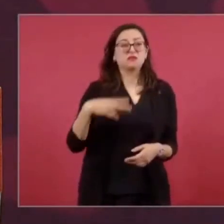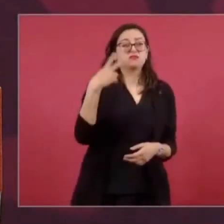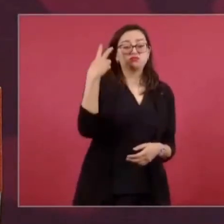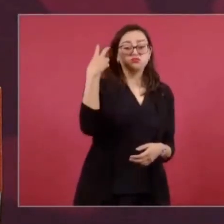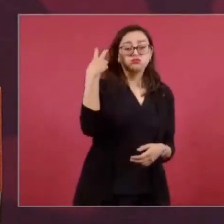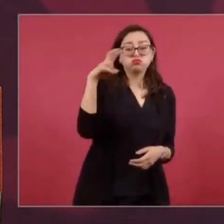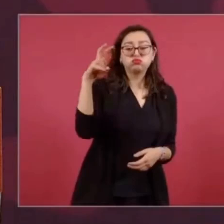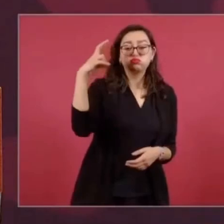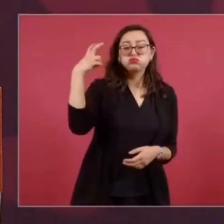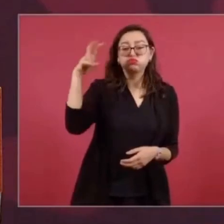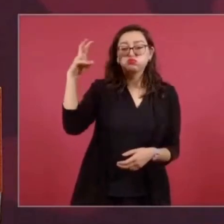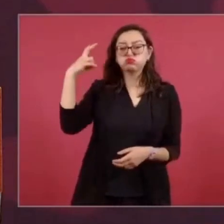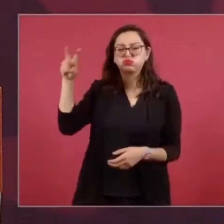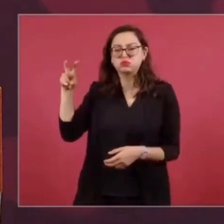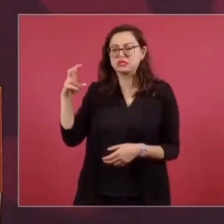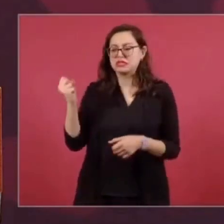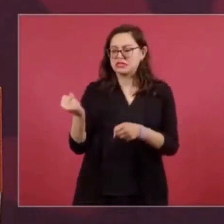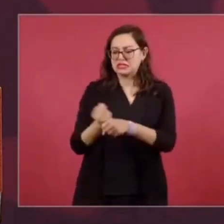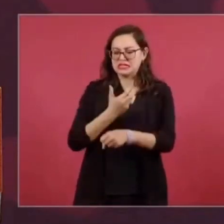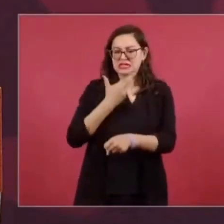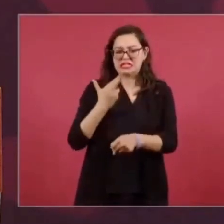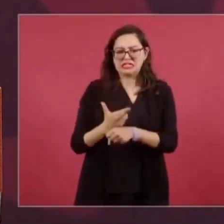no fueran los secretarios de Hacienda,